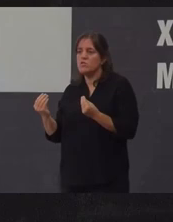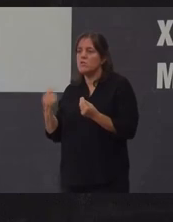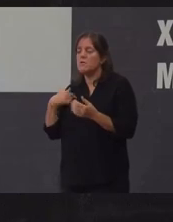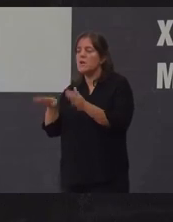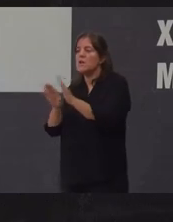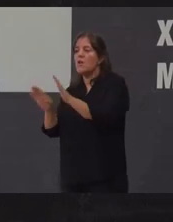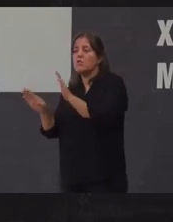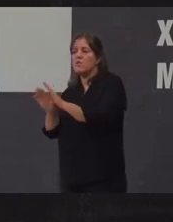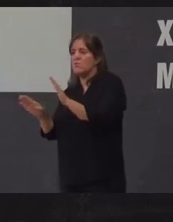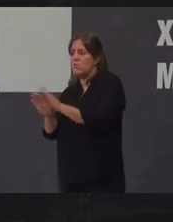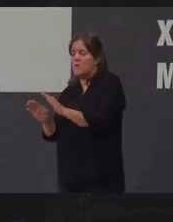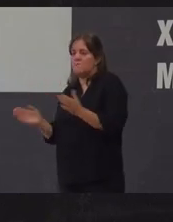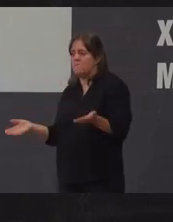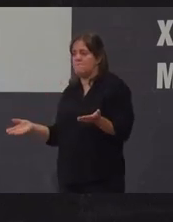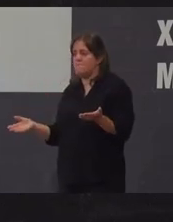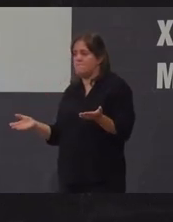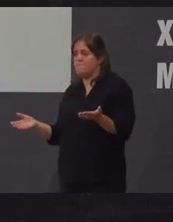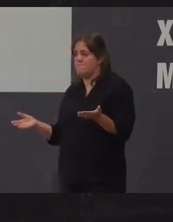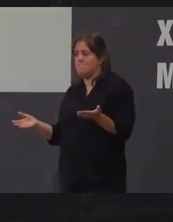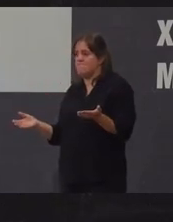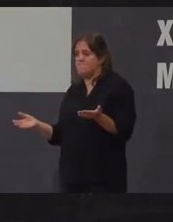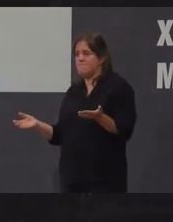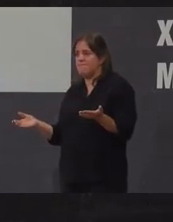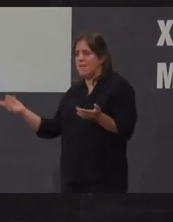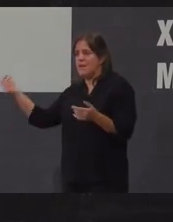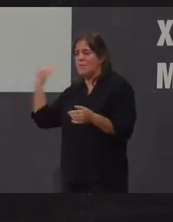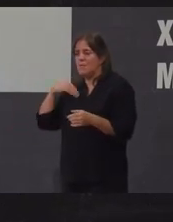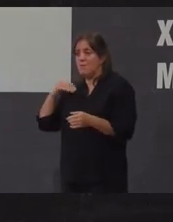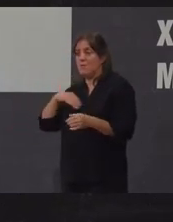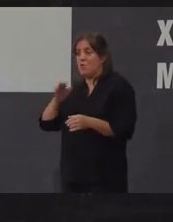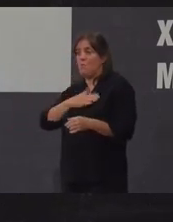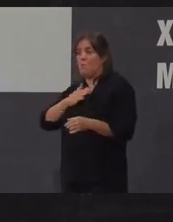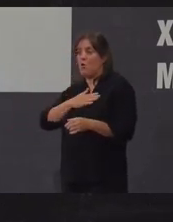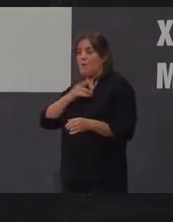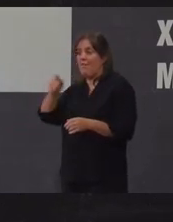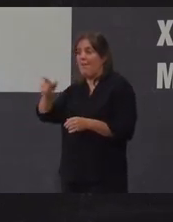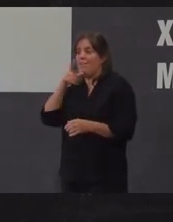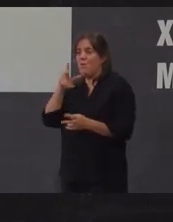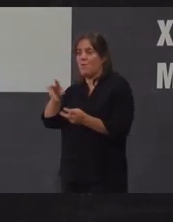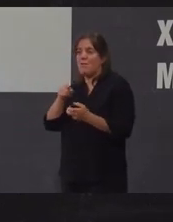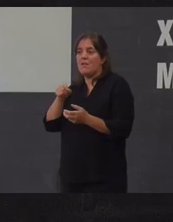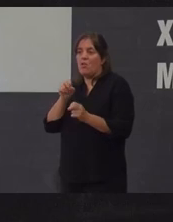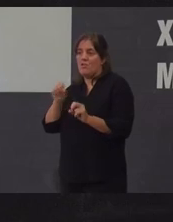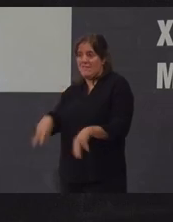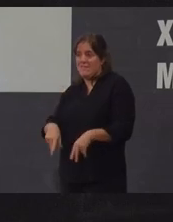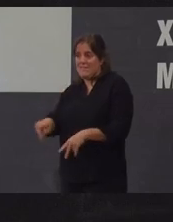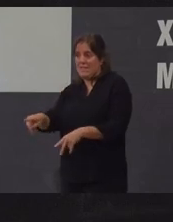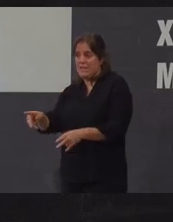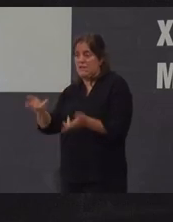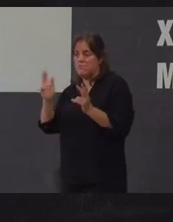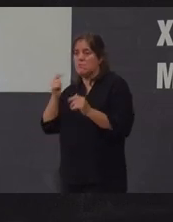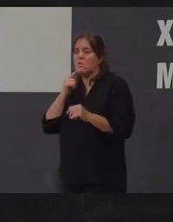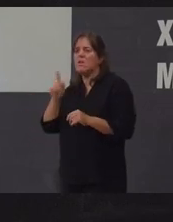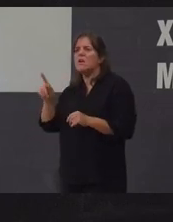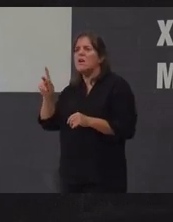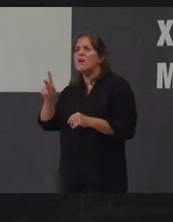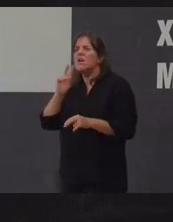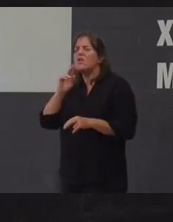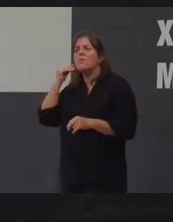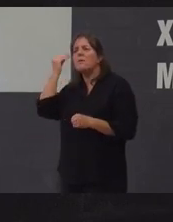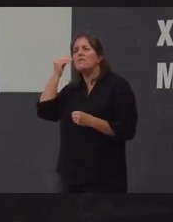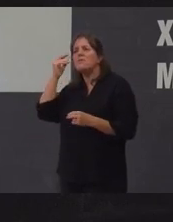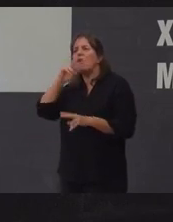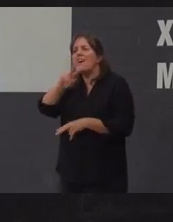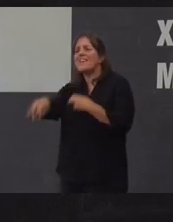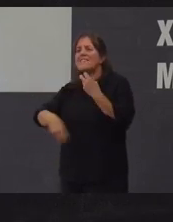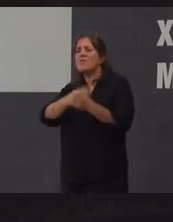persisten. É dicir, isto da matriculación de propiedades. Pero pensemos, por exemplo, na restauración de